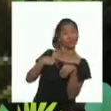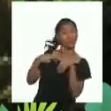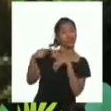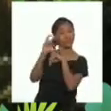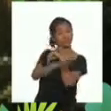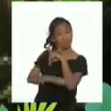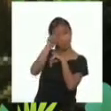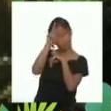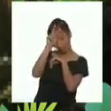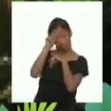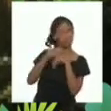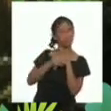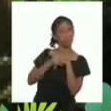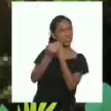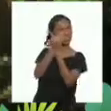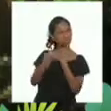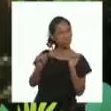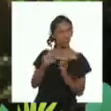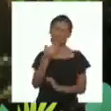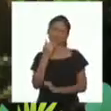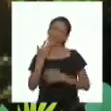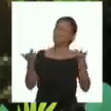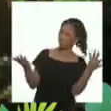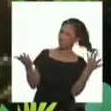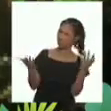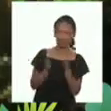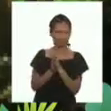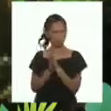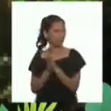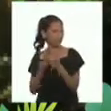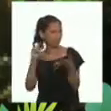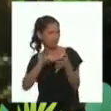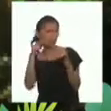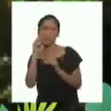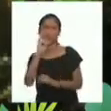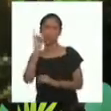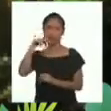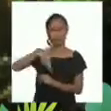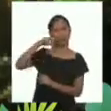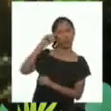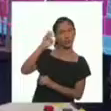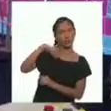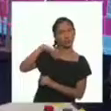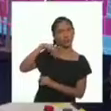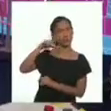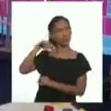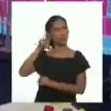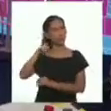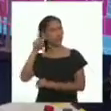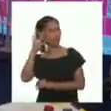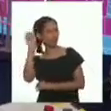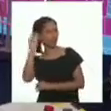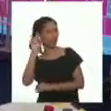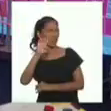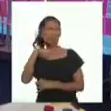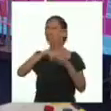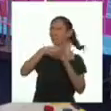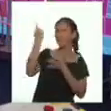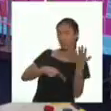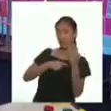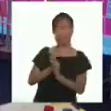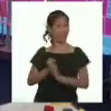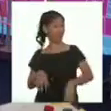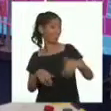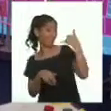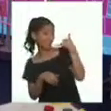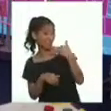país se independizó? ¿De quién se independizó? ¿Qué significa independizarse? ¿Qué te parece si llamamos a nuestro